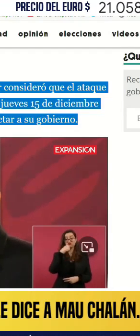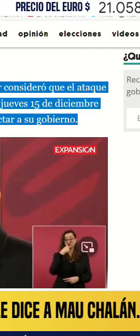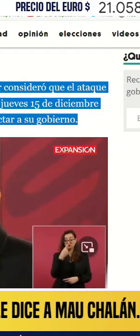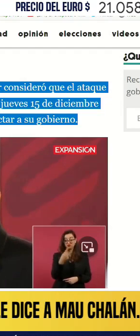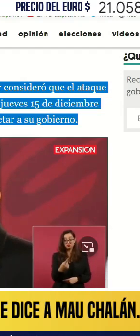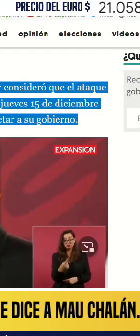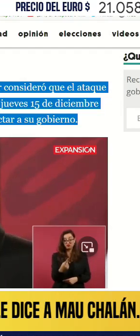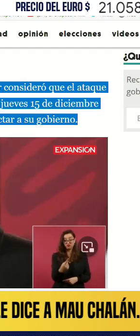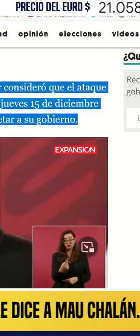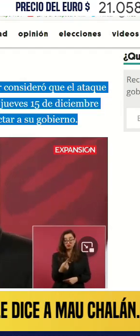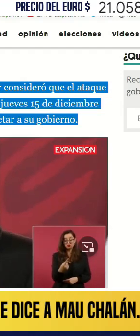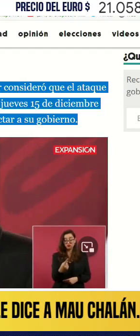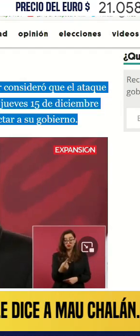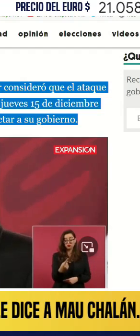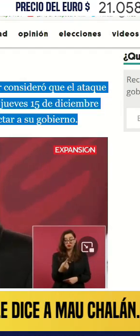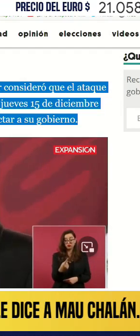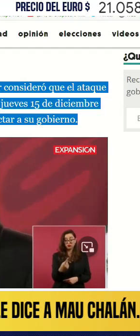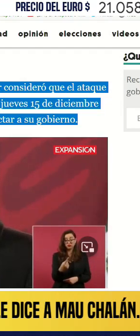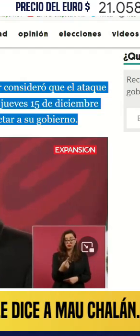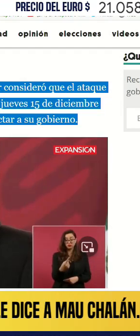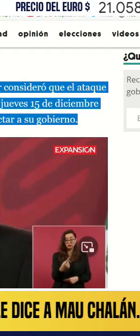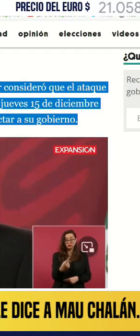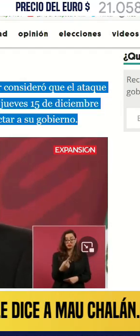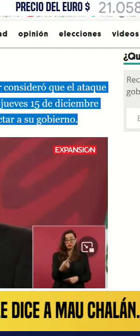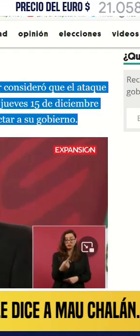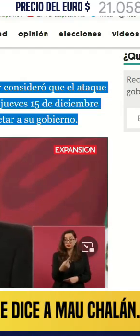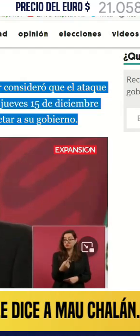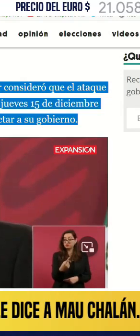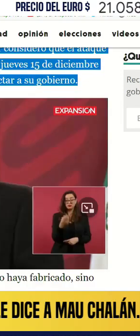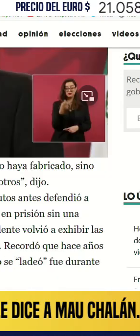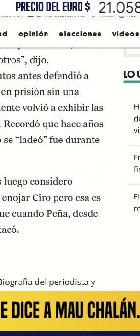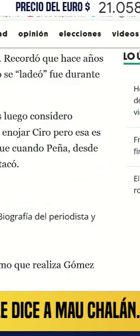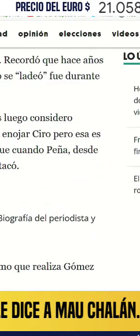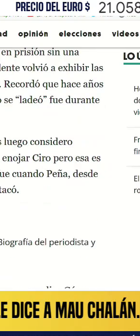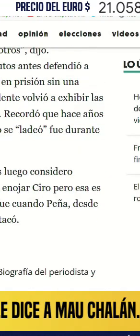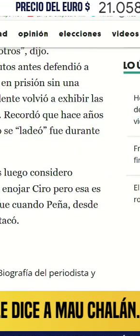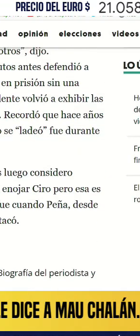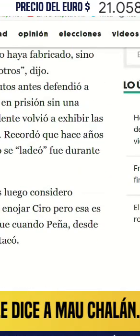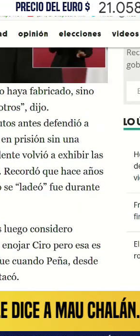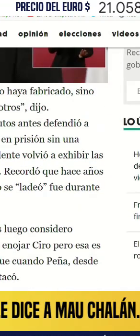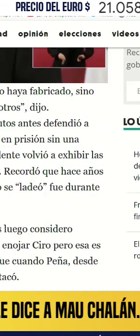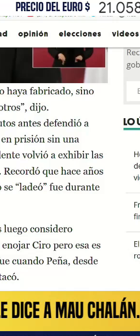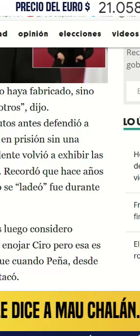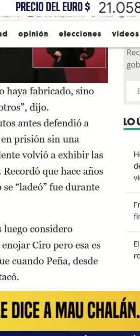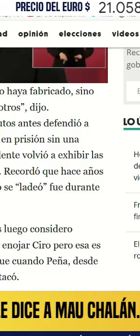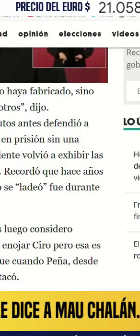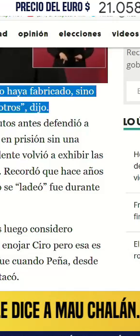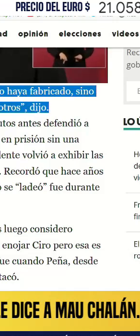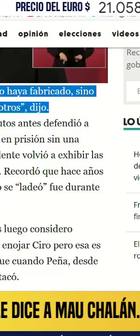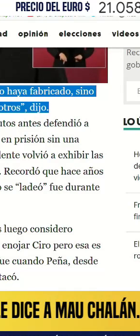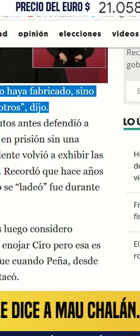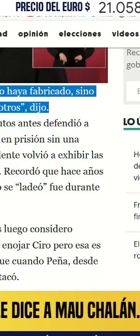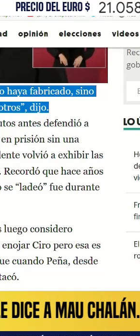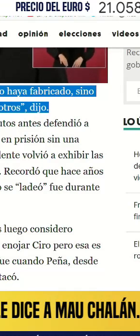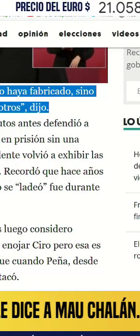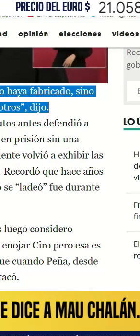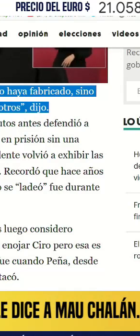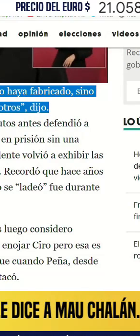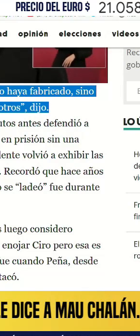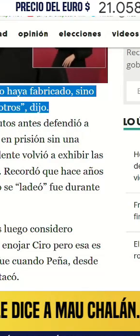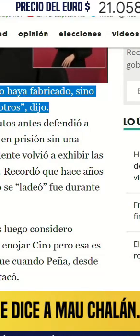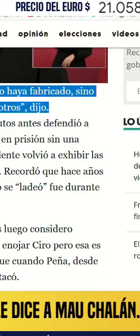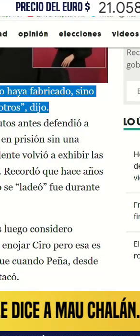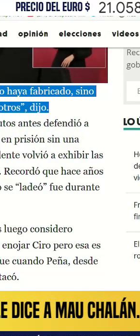de diciembre pudo tratarse de un auto atentado para afectar al gobierno pudo ser un auto atentado